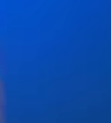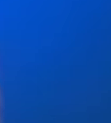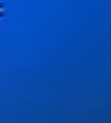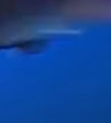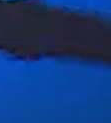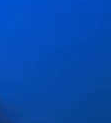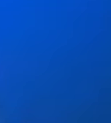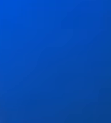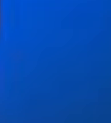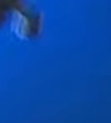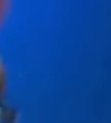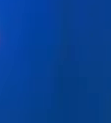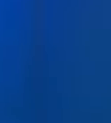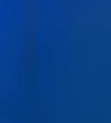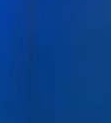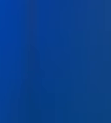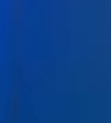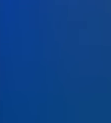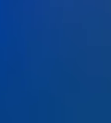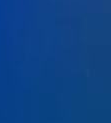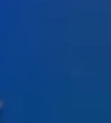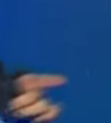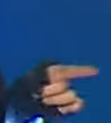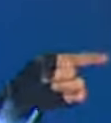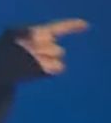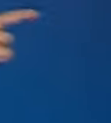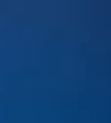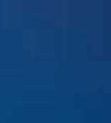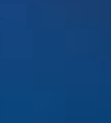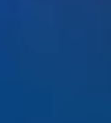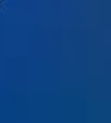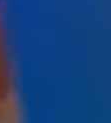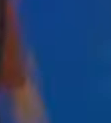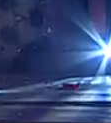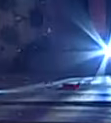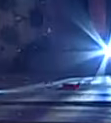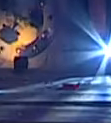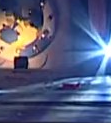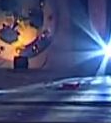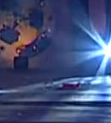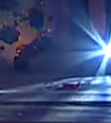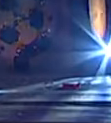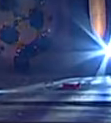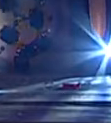tren, los dos, de Frankfurt a Moscú.